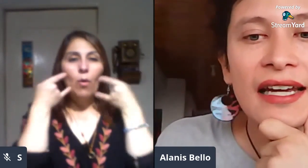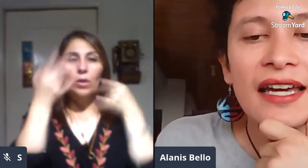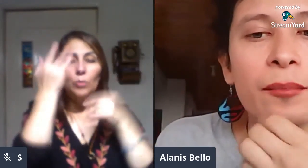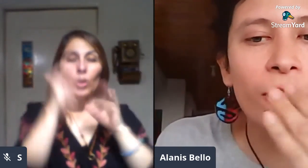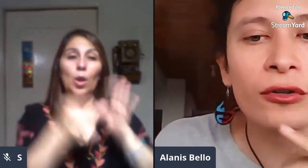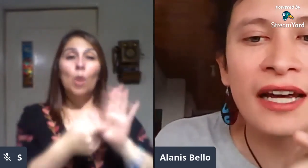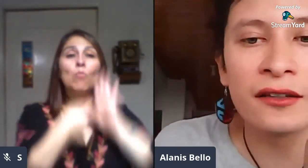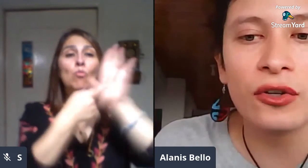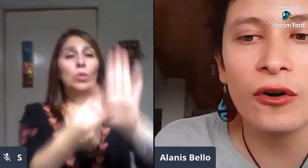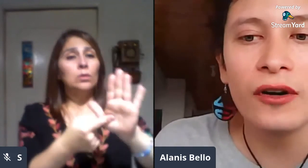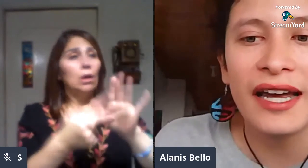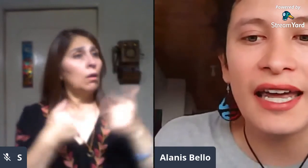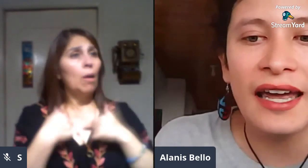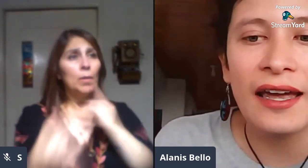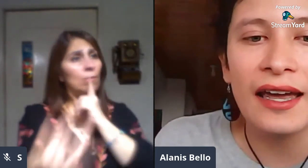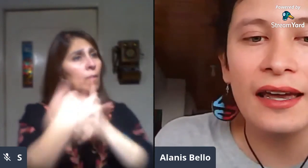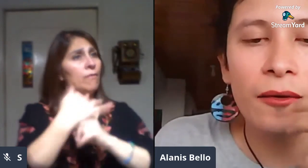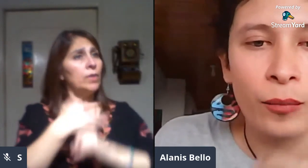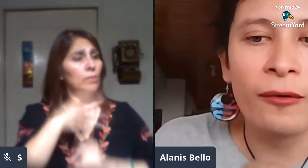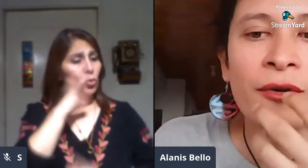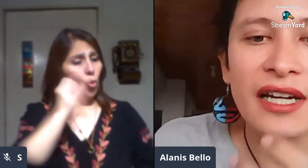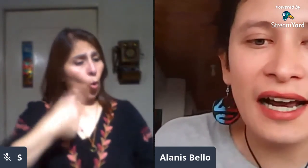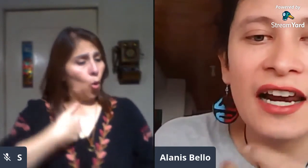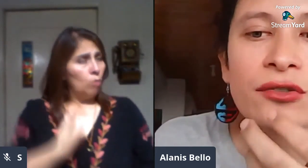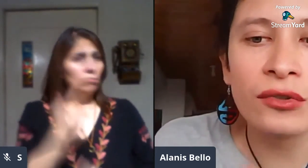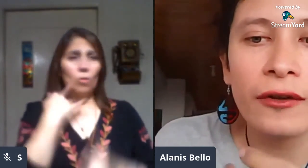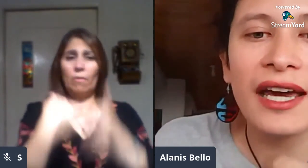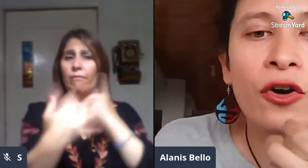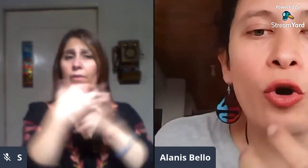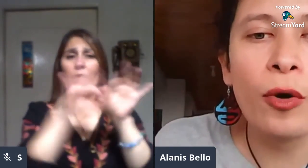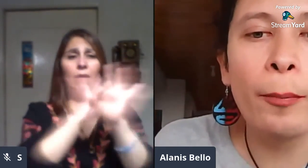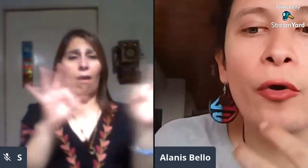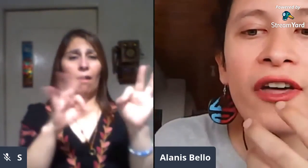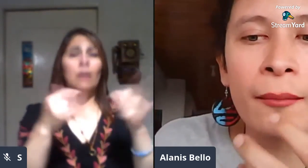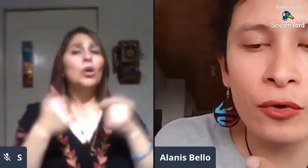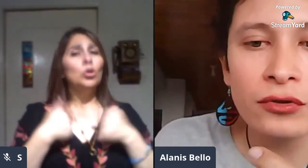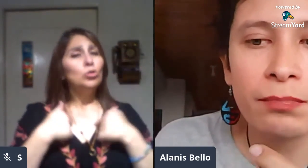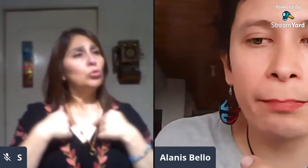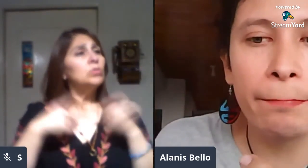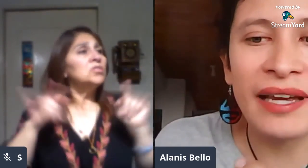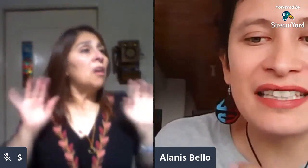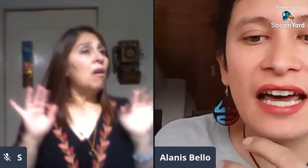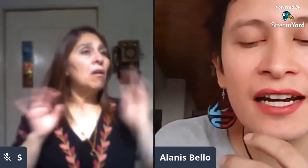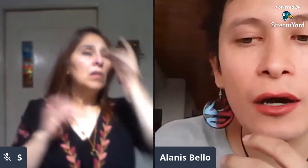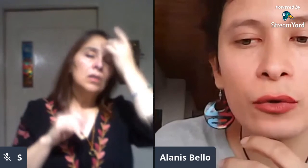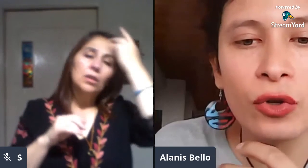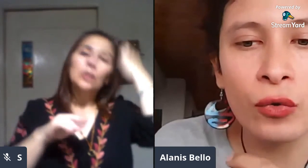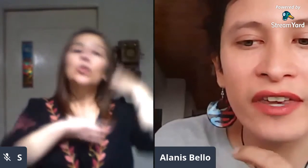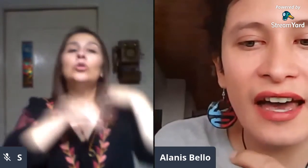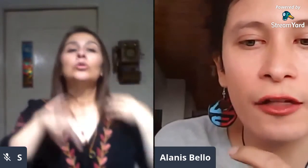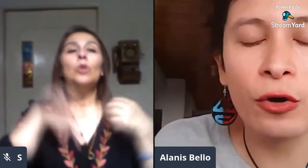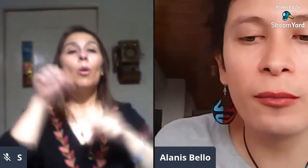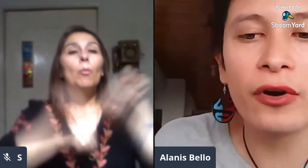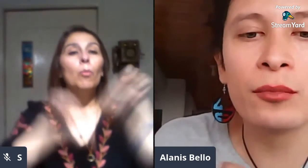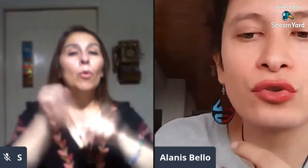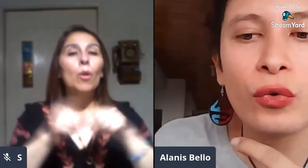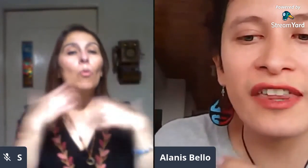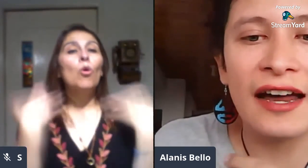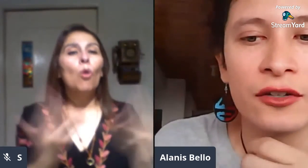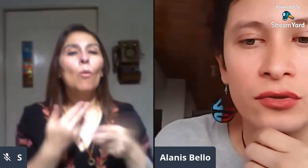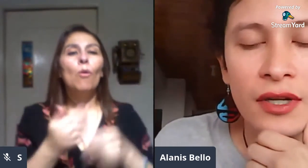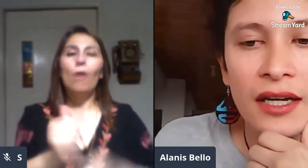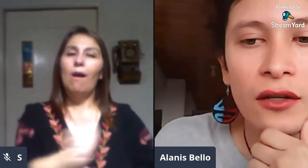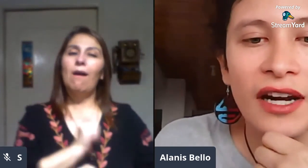virilidad, y por lo tanto volvemos acá al asunto de cómo podemos pensar en el autocuidado, cómo